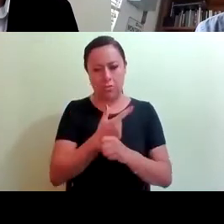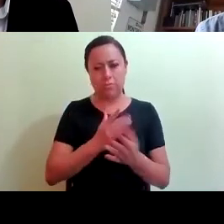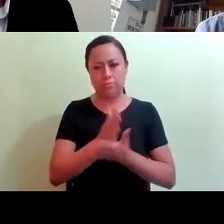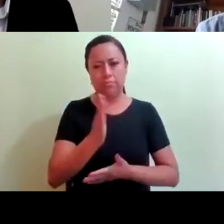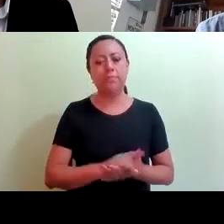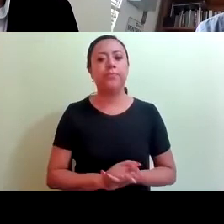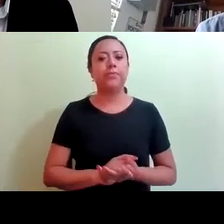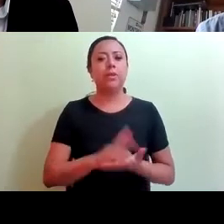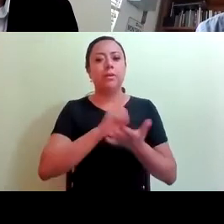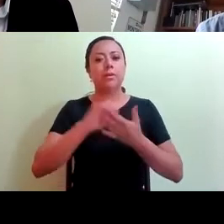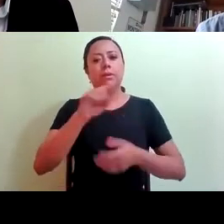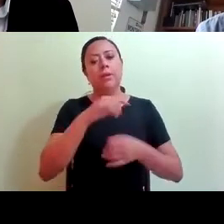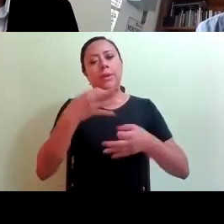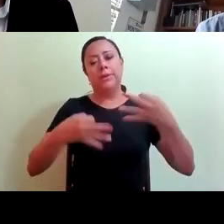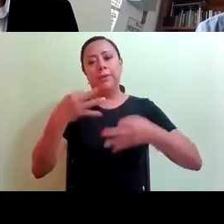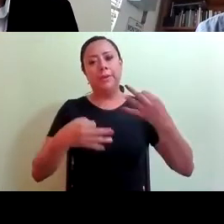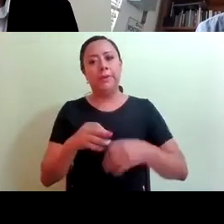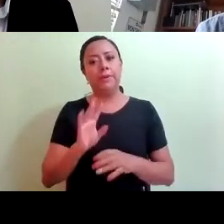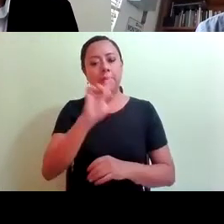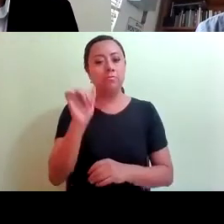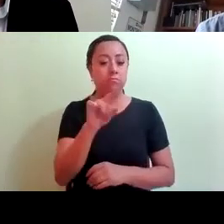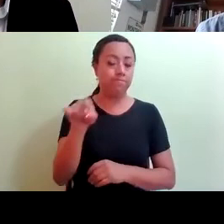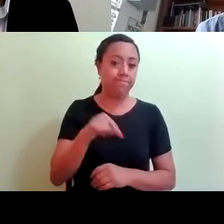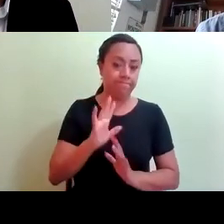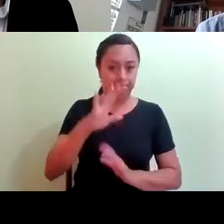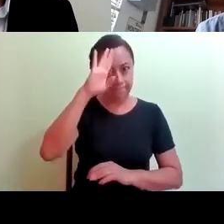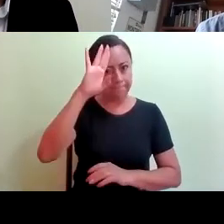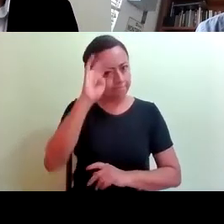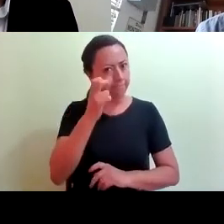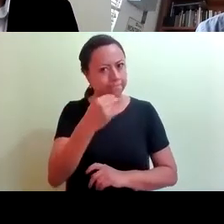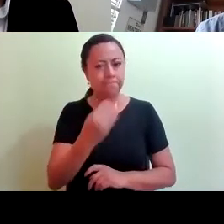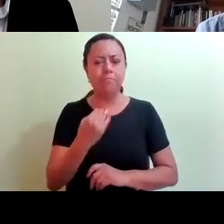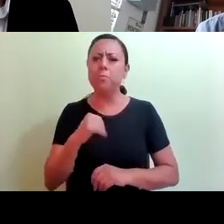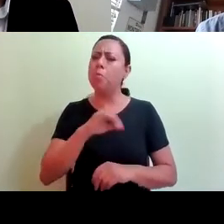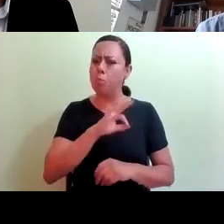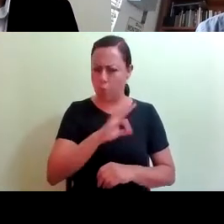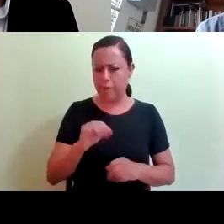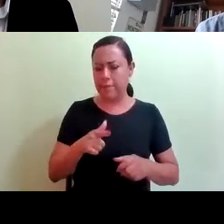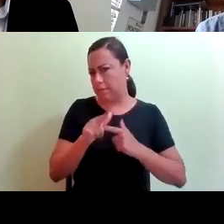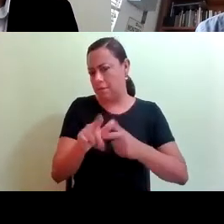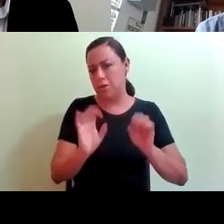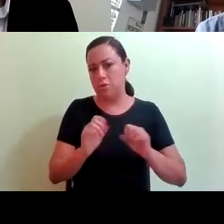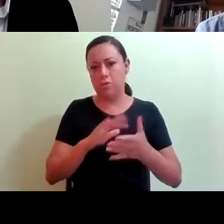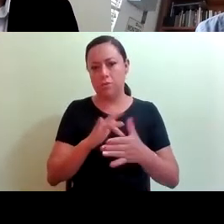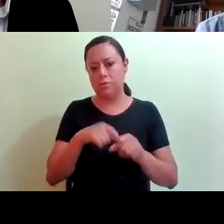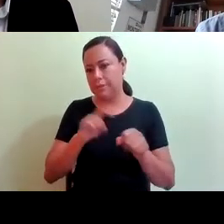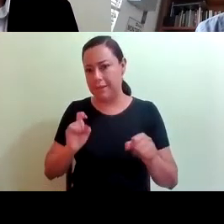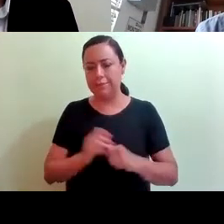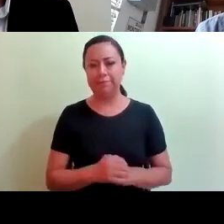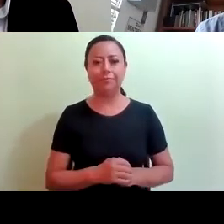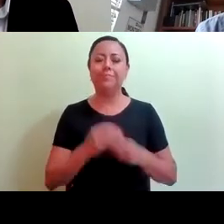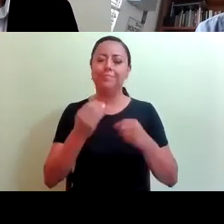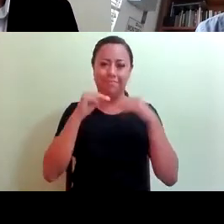dirección jurídica y si estima necesario, lo puede hacer o continúa en la sesión. Muy gentil,